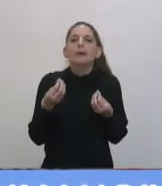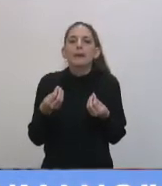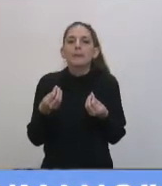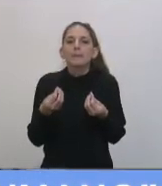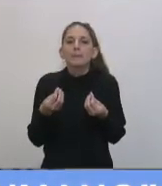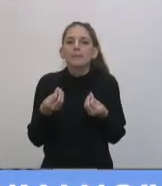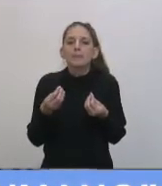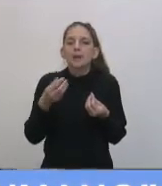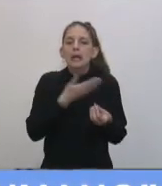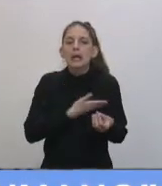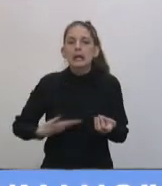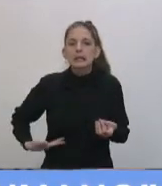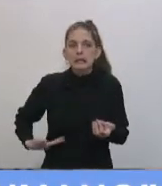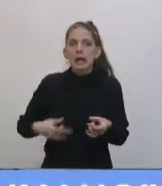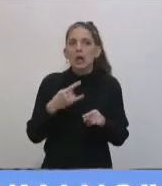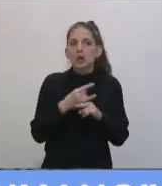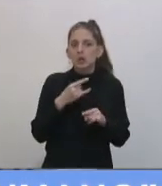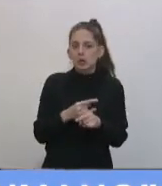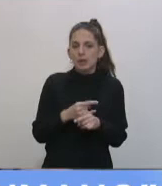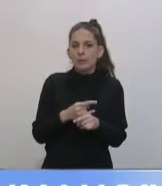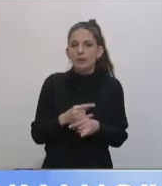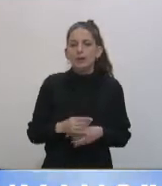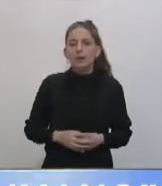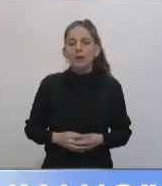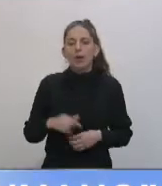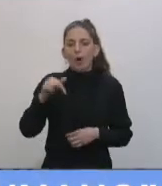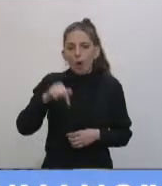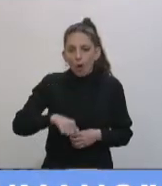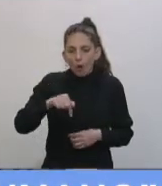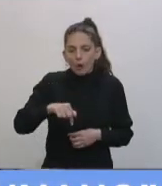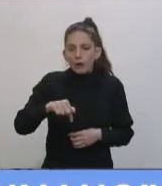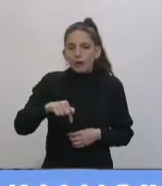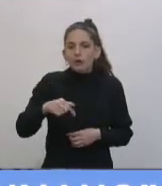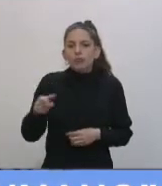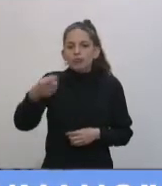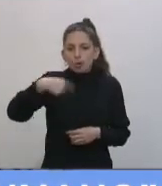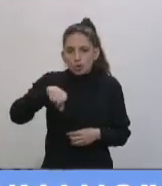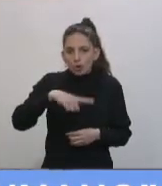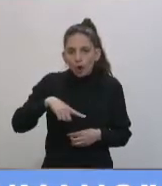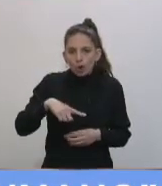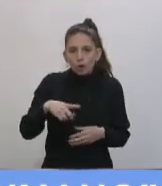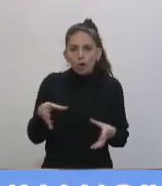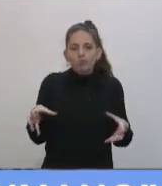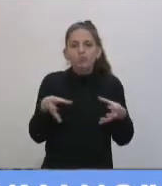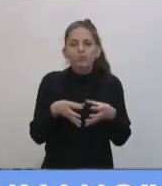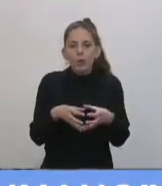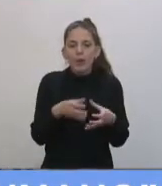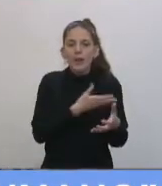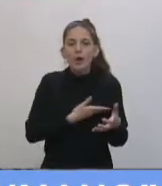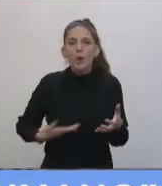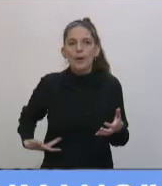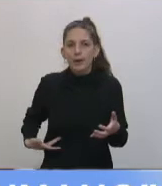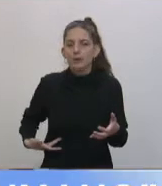el Estado siempre también es estigmatizado. Hoy en día nosotros estamos estigmatizados por una especie de gobierno